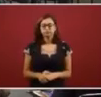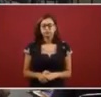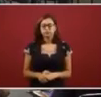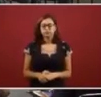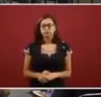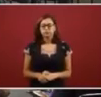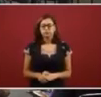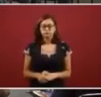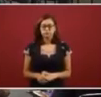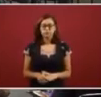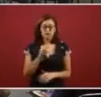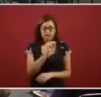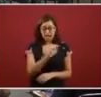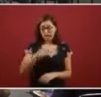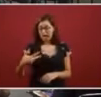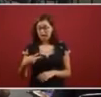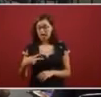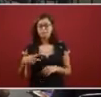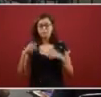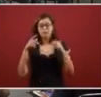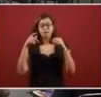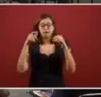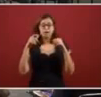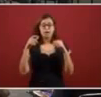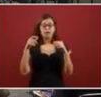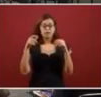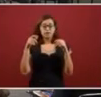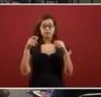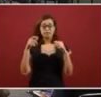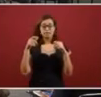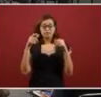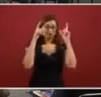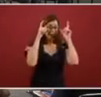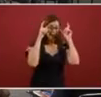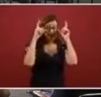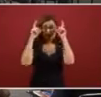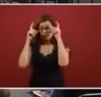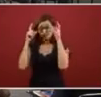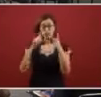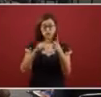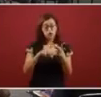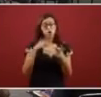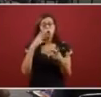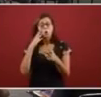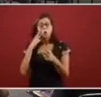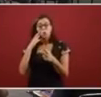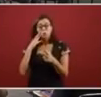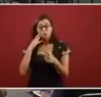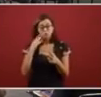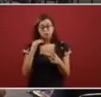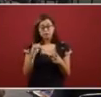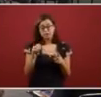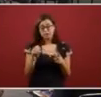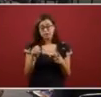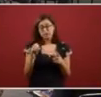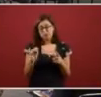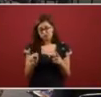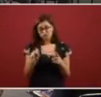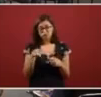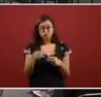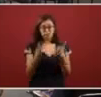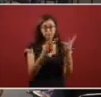muchas descargas en Android y en la semana pasada iniciaron las descargas en el sistema iOS de Apple.